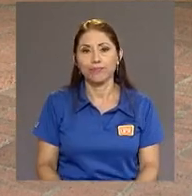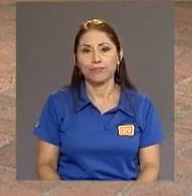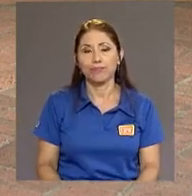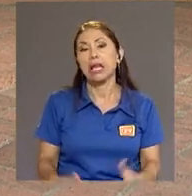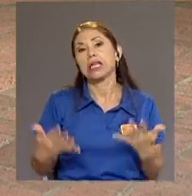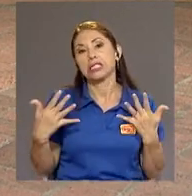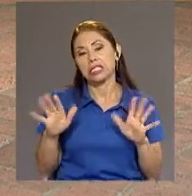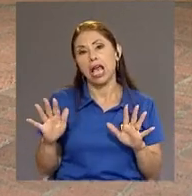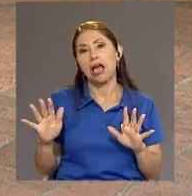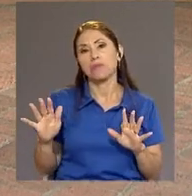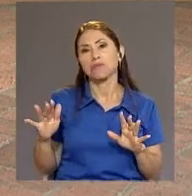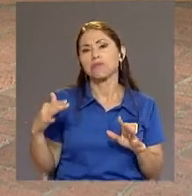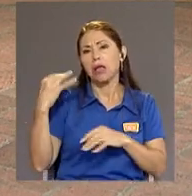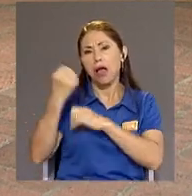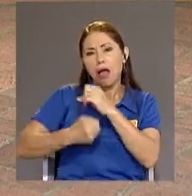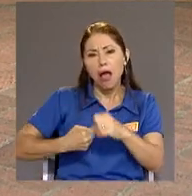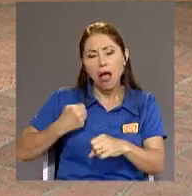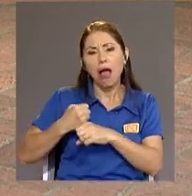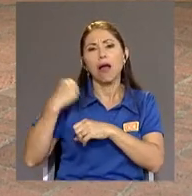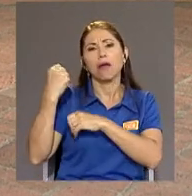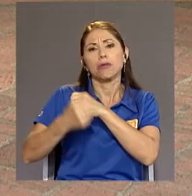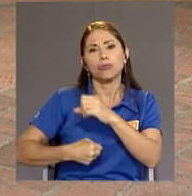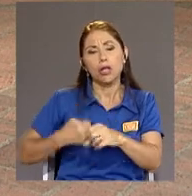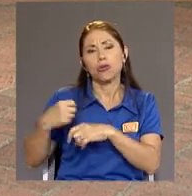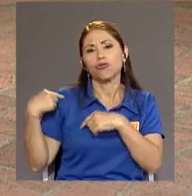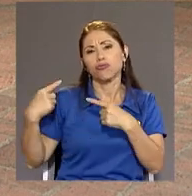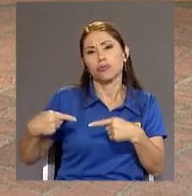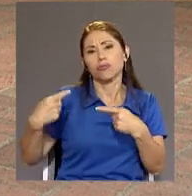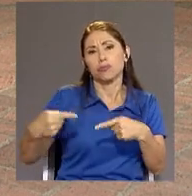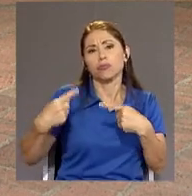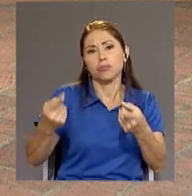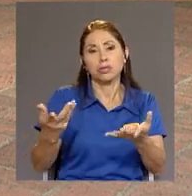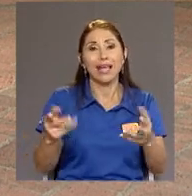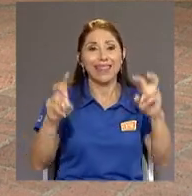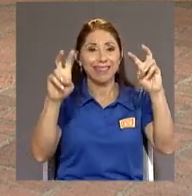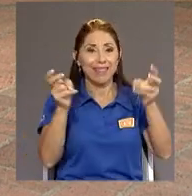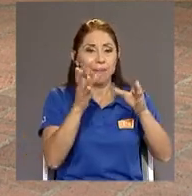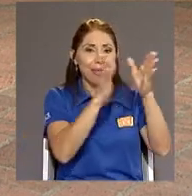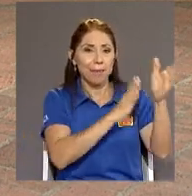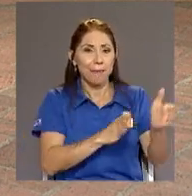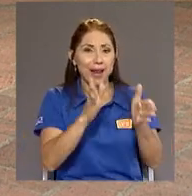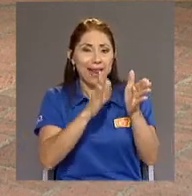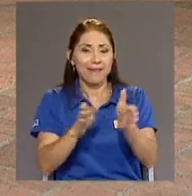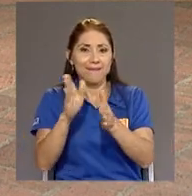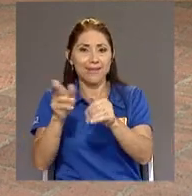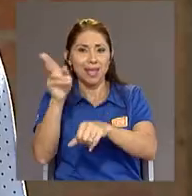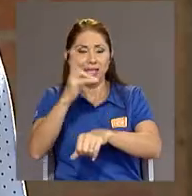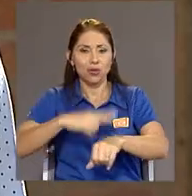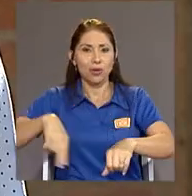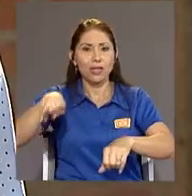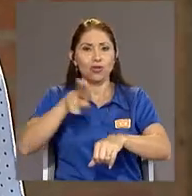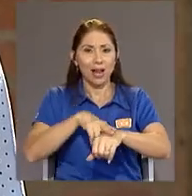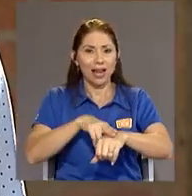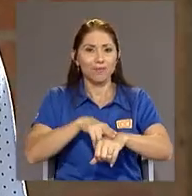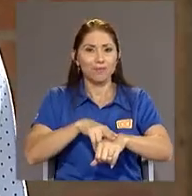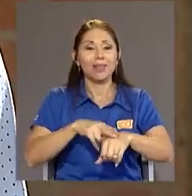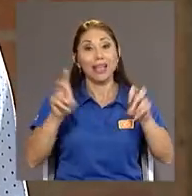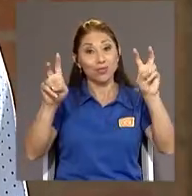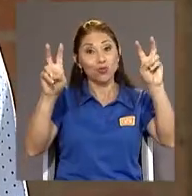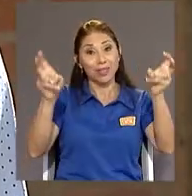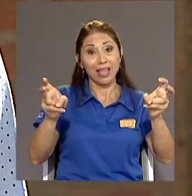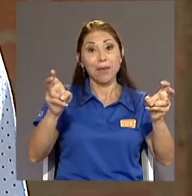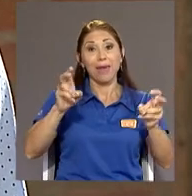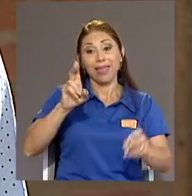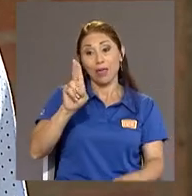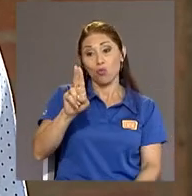largo de las décadas, el asunto de la planificación nacional, que ha sido un tema que don Johnny Meoño, también de la